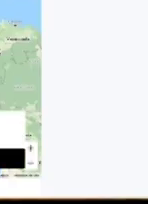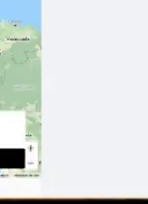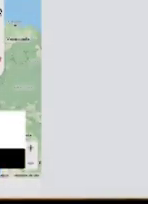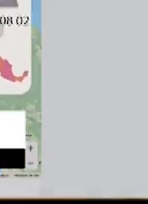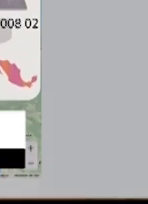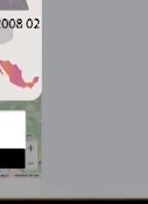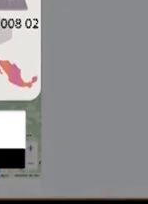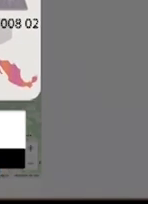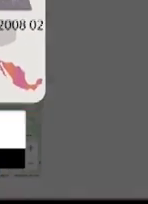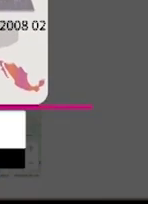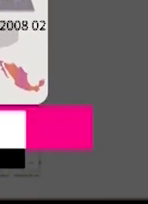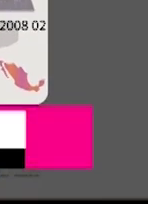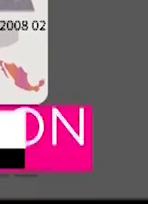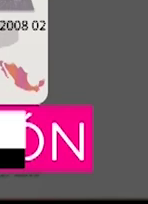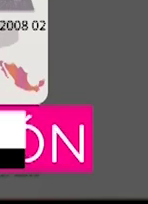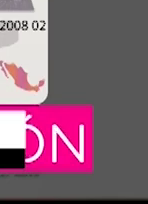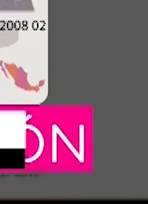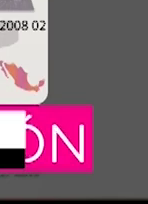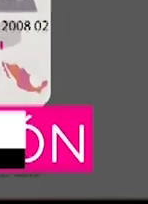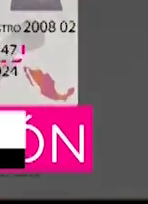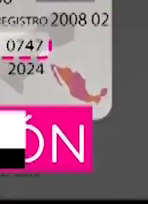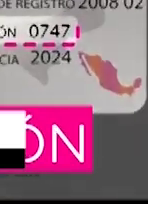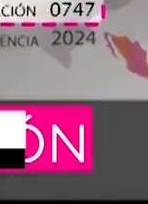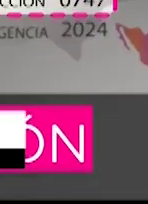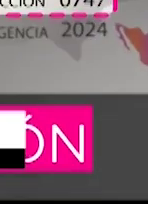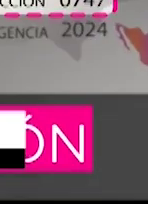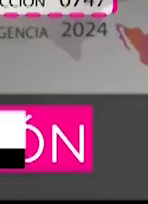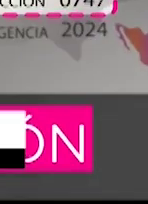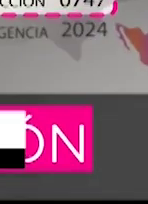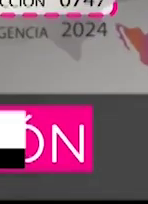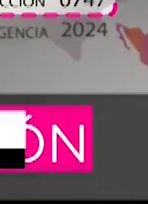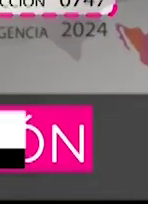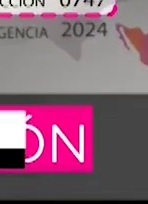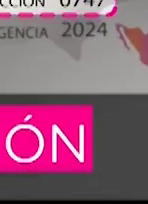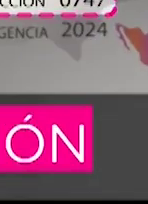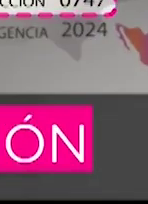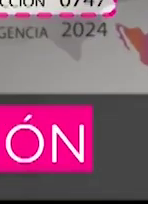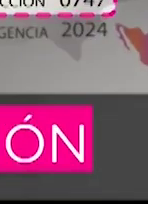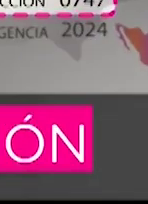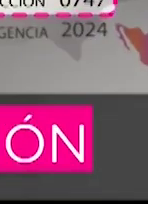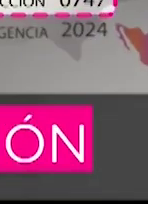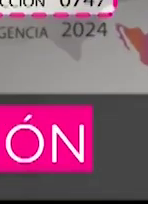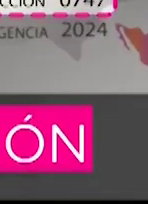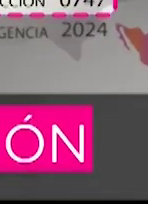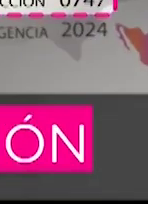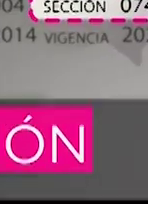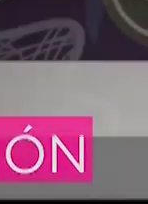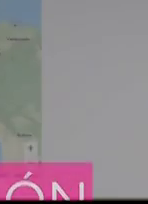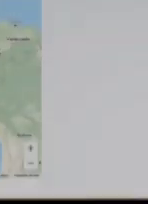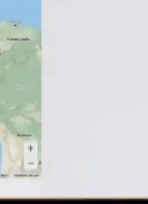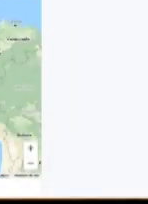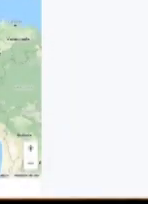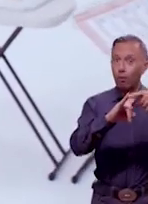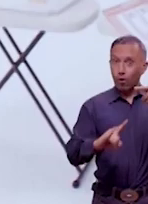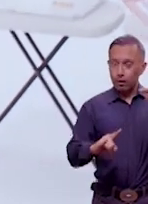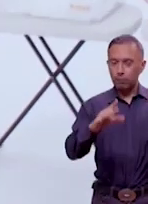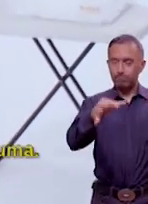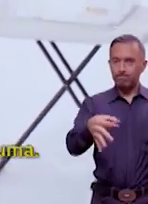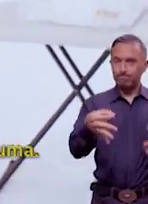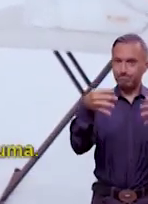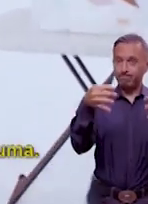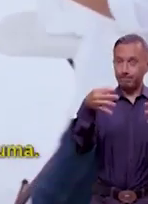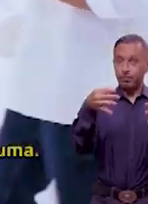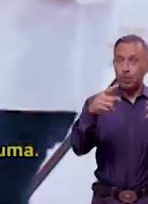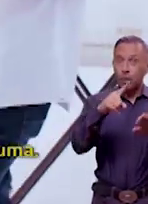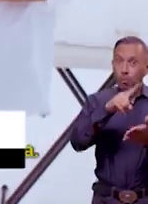debes ubicar tu casilla en la que te corresponde votar según tu estado y sección electoral, la cual está indicada en tu credencial del INE. Las